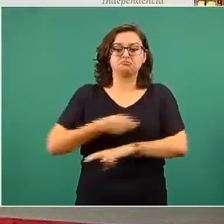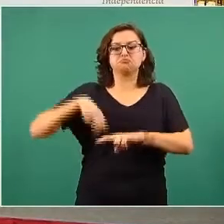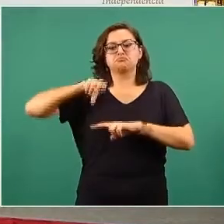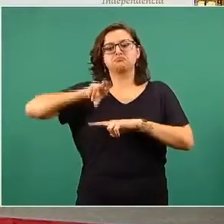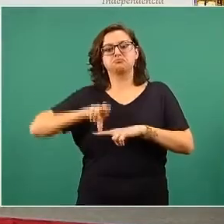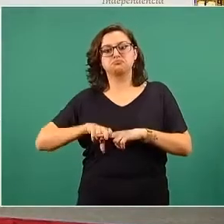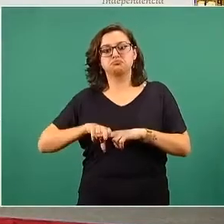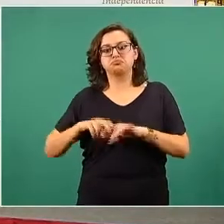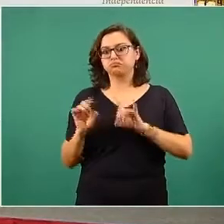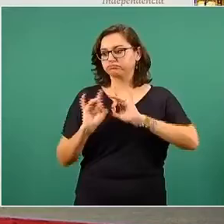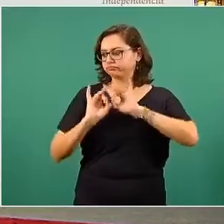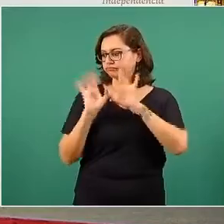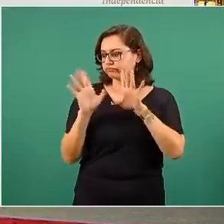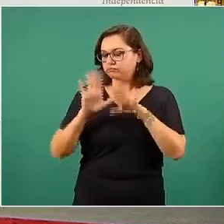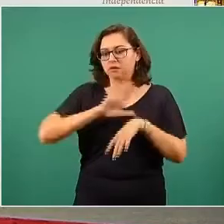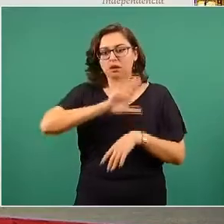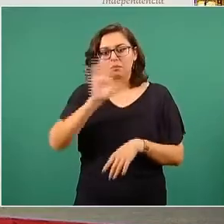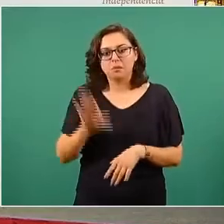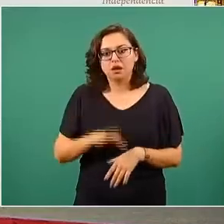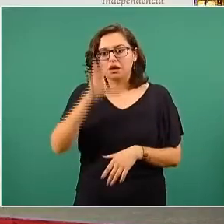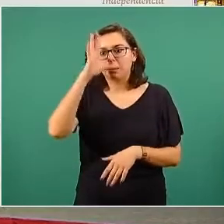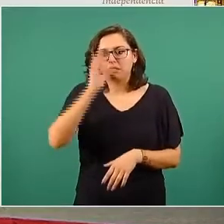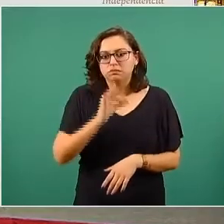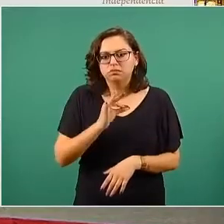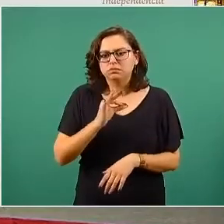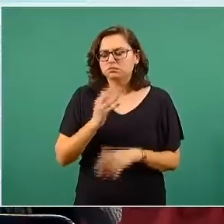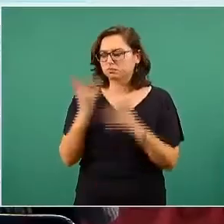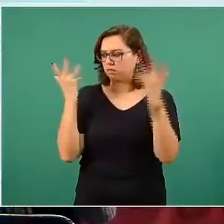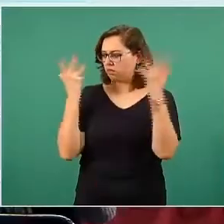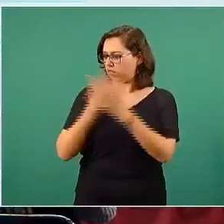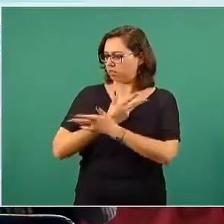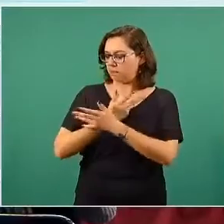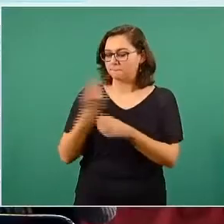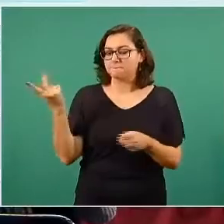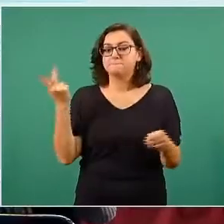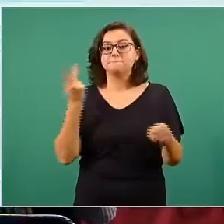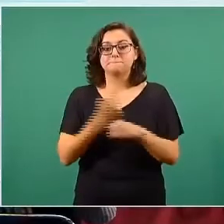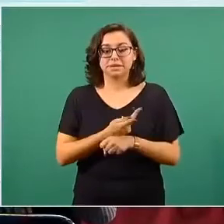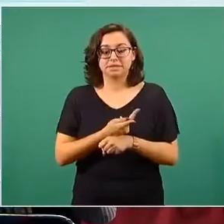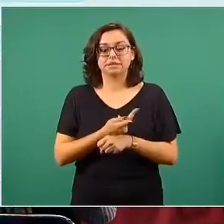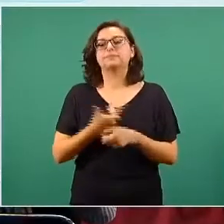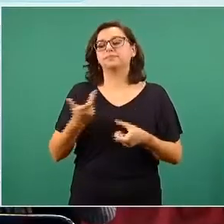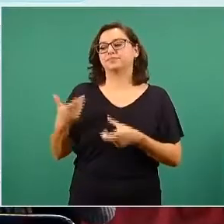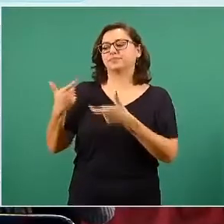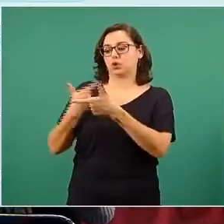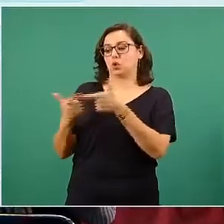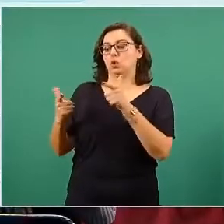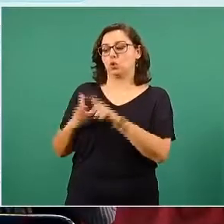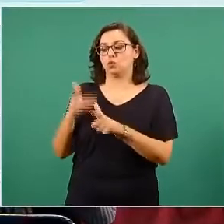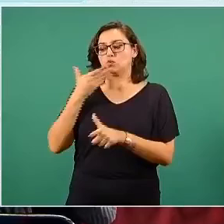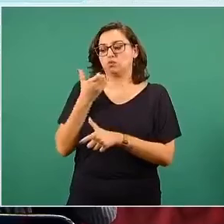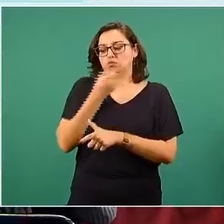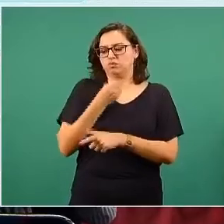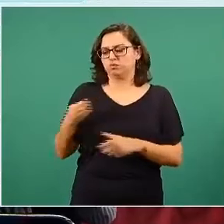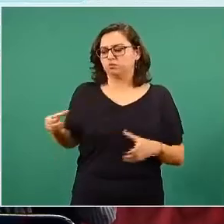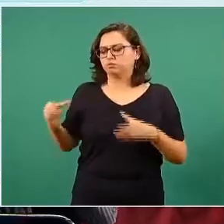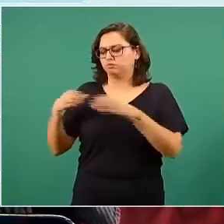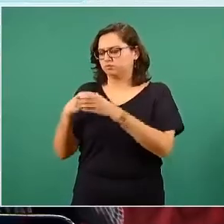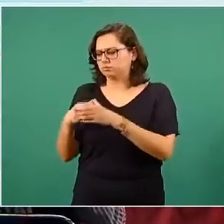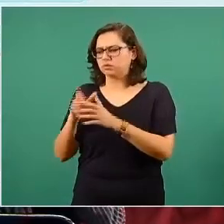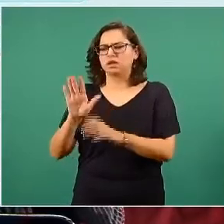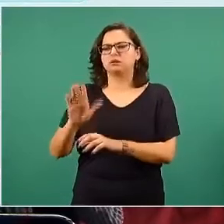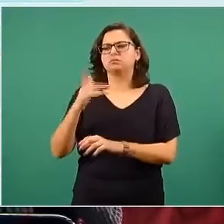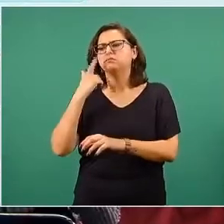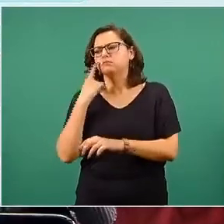vacunada. Pero lo que hemos tenido de experiencia de los dictámenes de las personas que han estado en esta triste